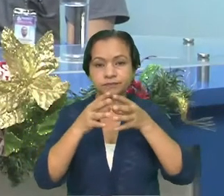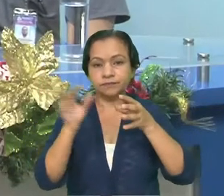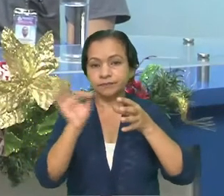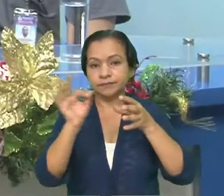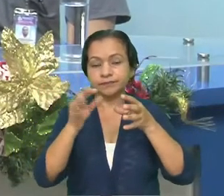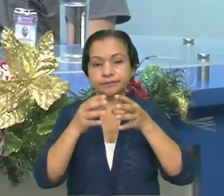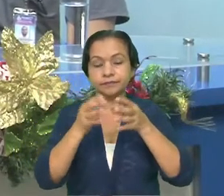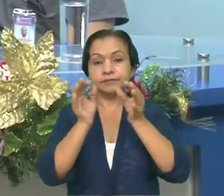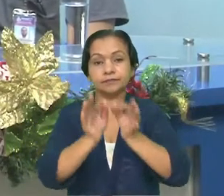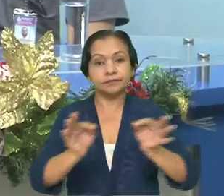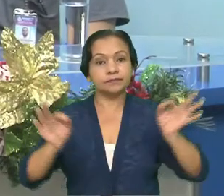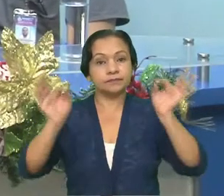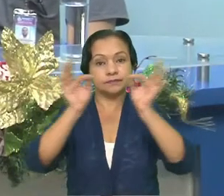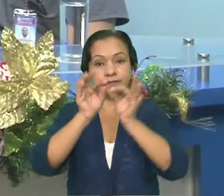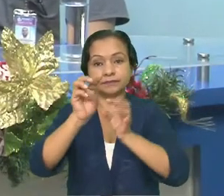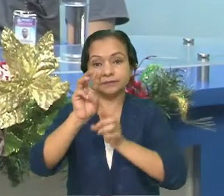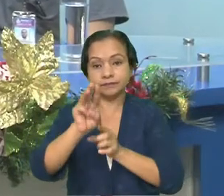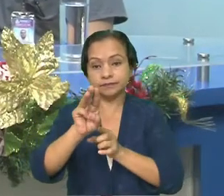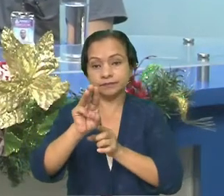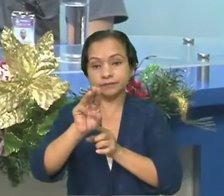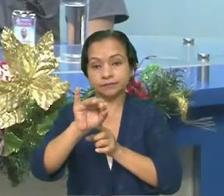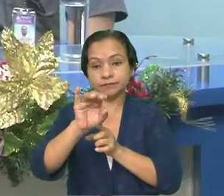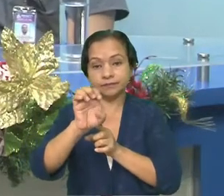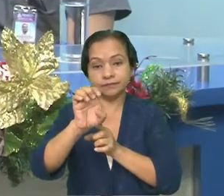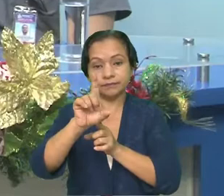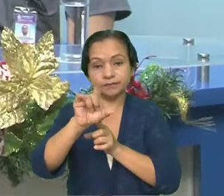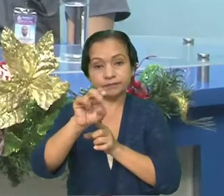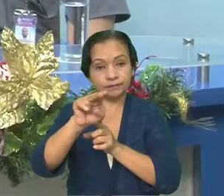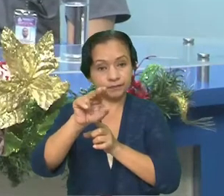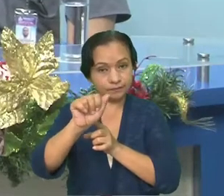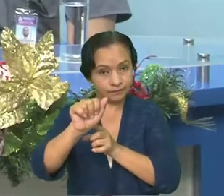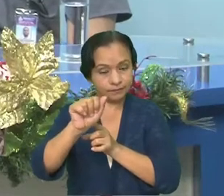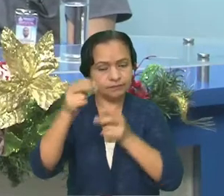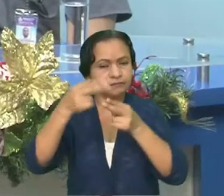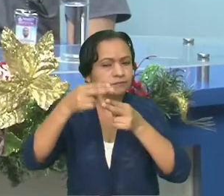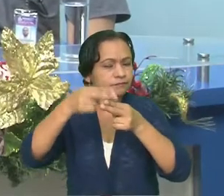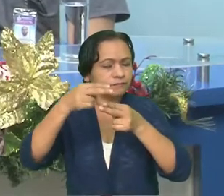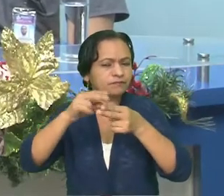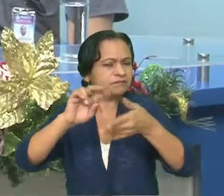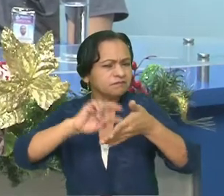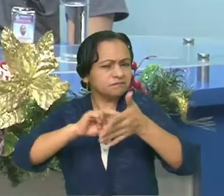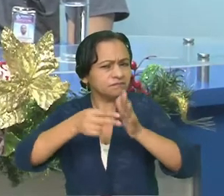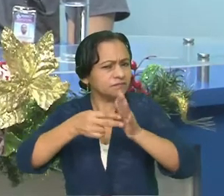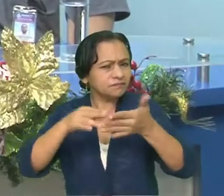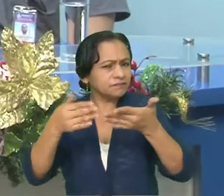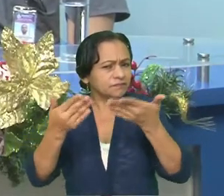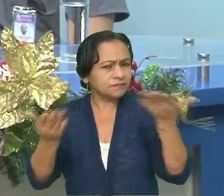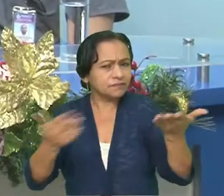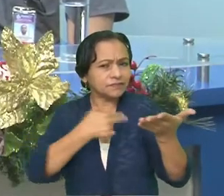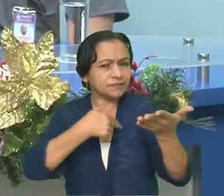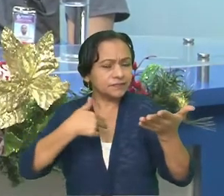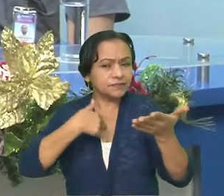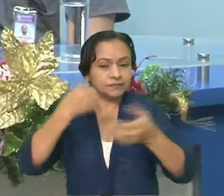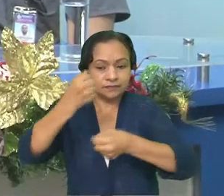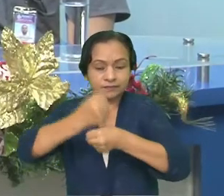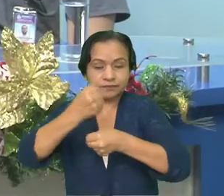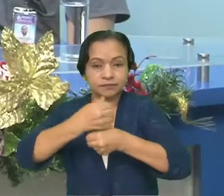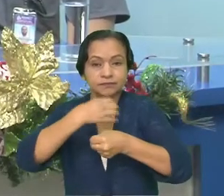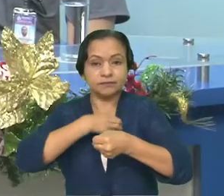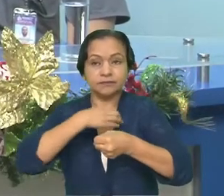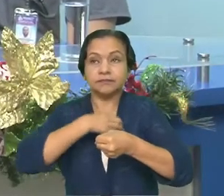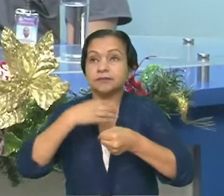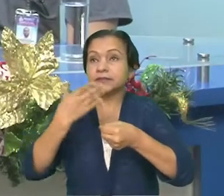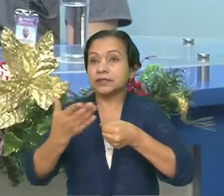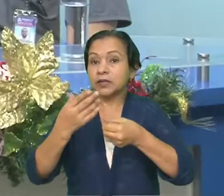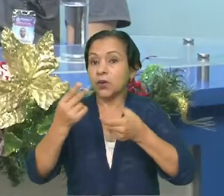esta estructura muy importante que se llama mielina, ¿de acuerdo? Mm. ¿Qué es lo que hace? Principalmente su función tiene que ver con